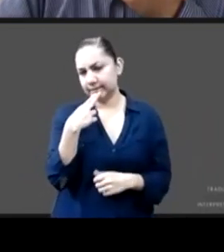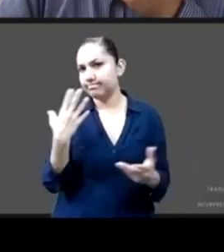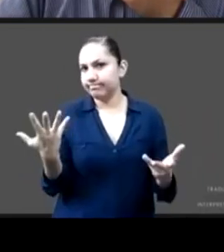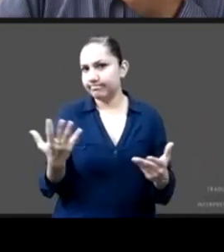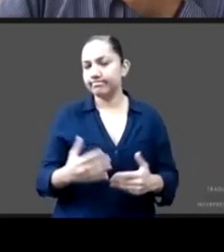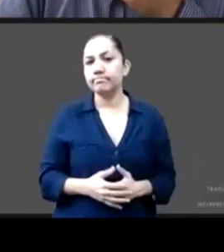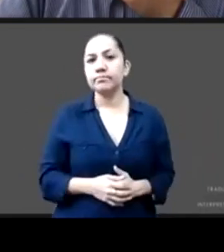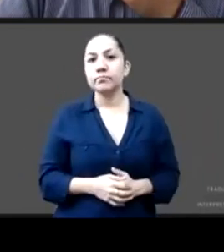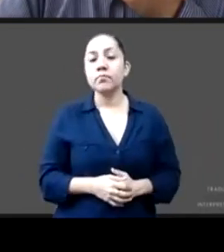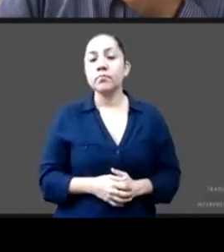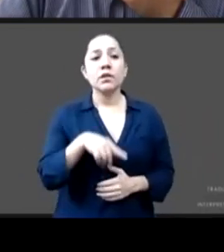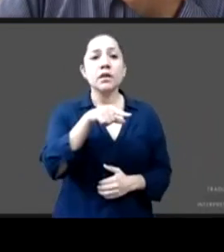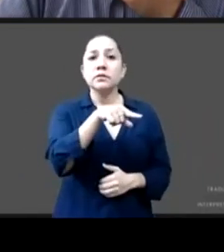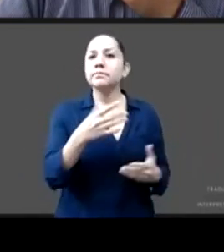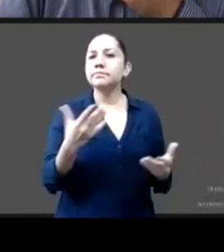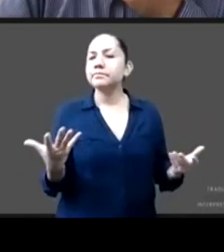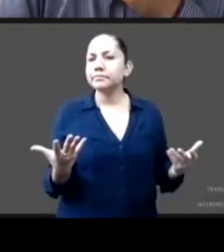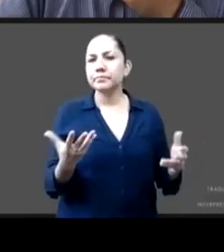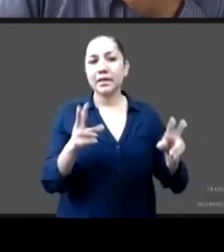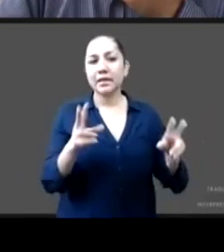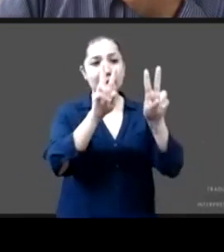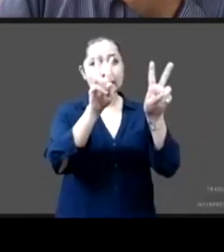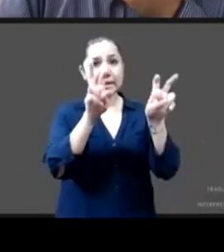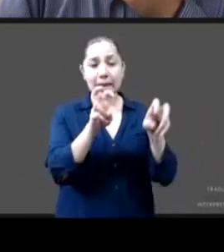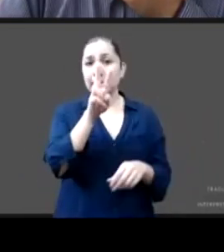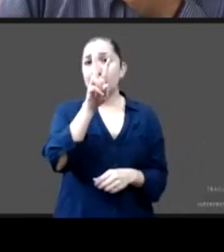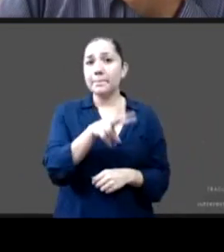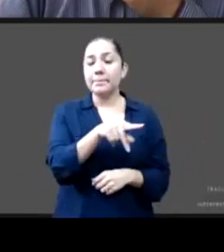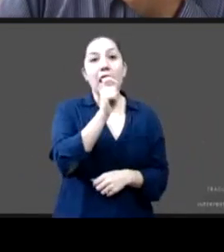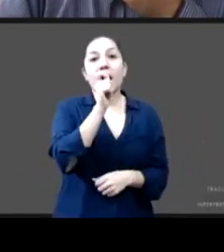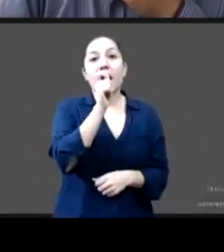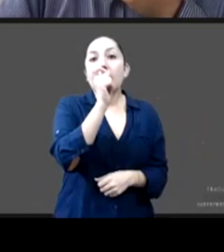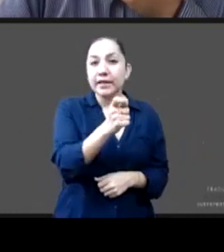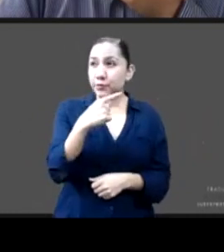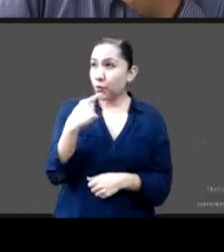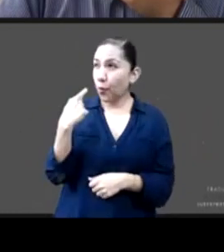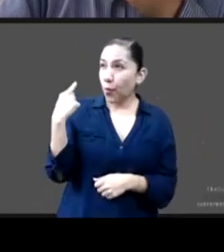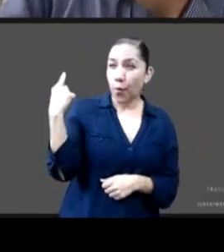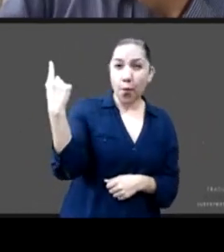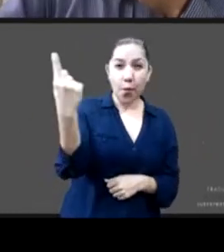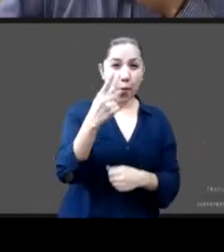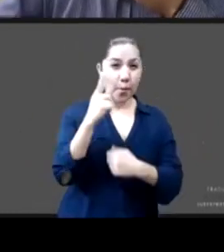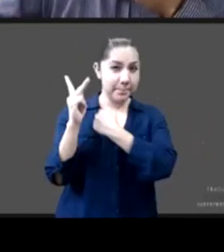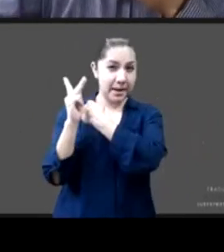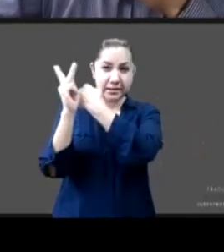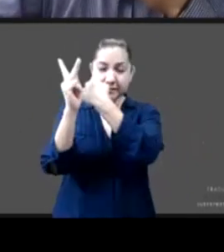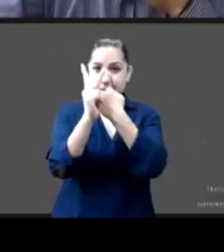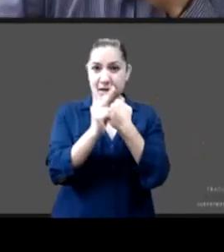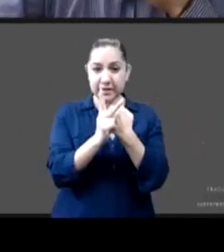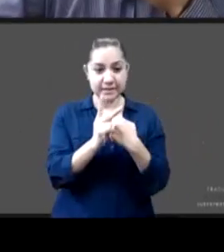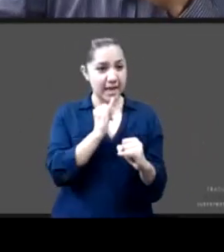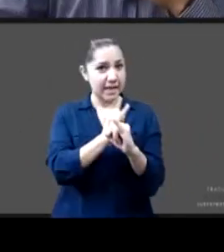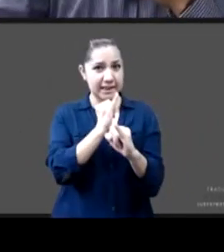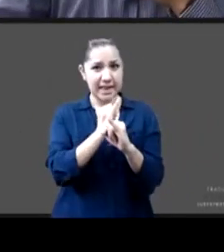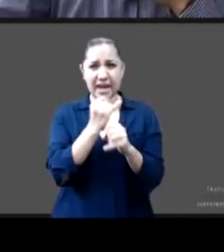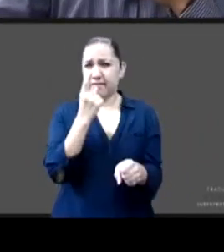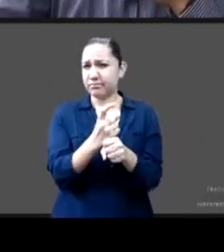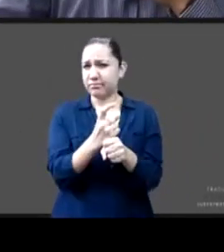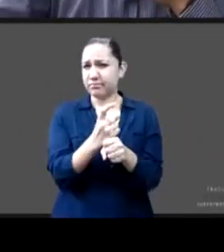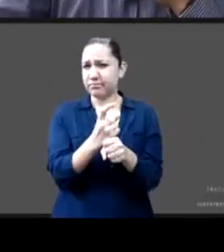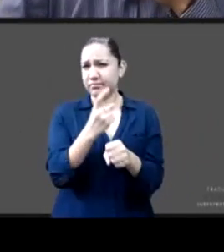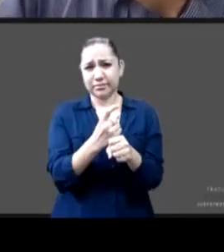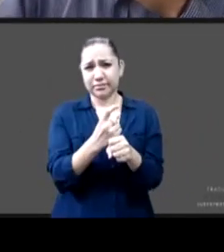es el principal delito que se comete en Internet en todos los países. Y esto tiene que ver con los países que regulan o no regulan